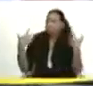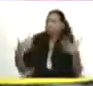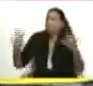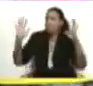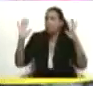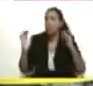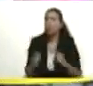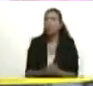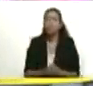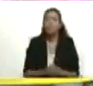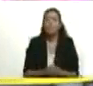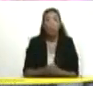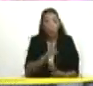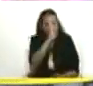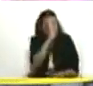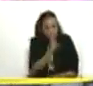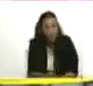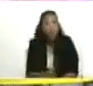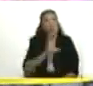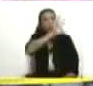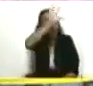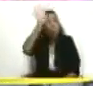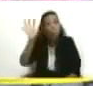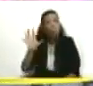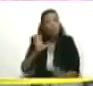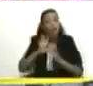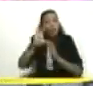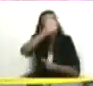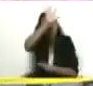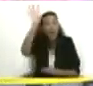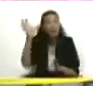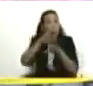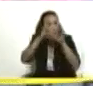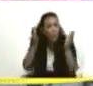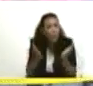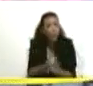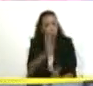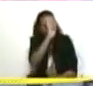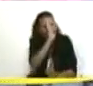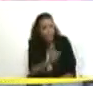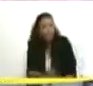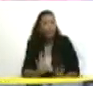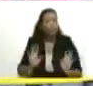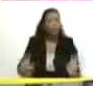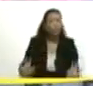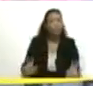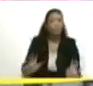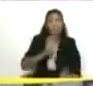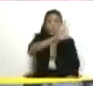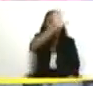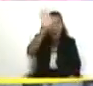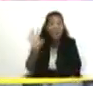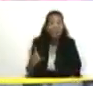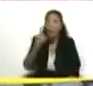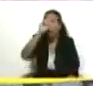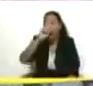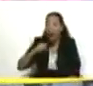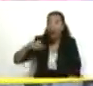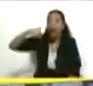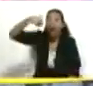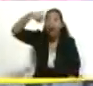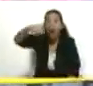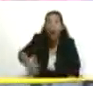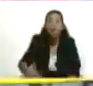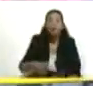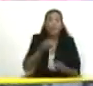Con el respeto y el cariño a todos los países del mundo, a países que tienen una